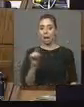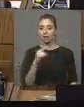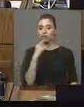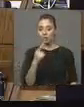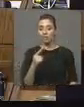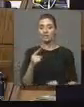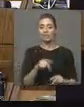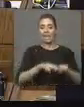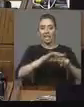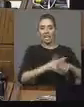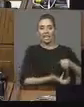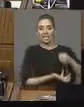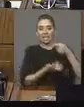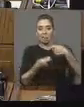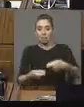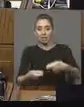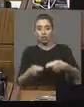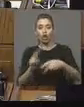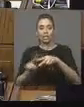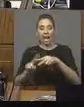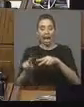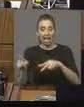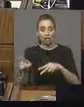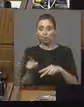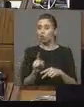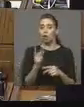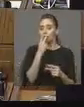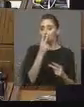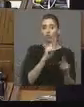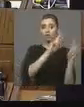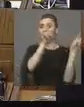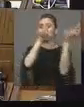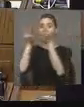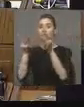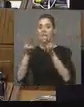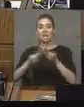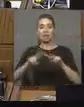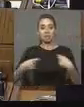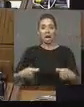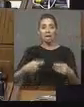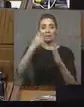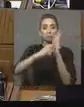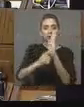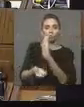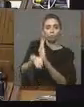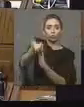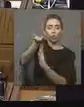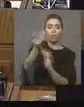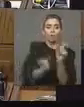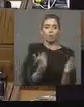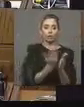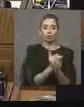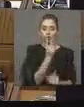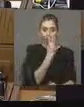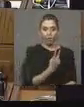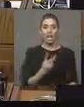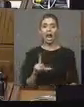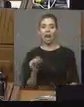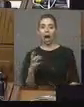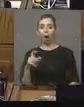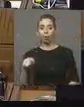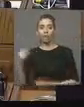años no se condicen con las alzas de los aranceles. El dinero no se ve. Pero ellos, los estudiantes, no lo ven. Pero Lauret sí lo ve.